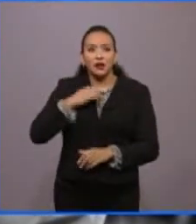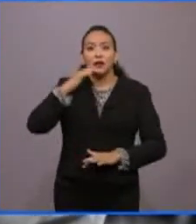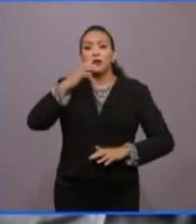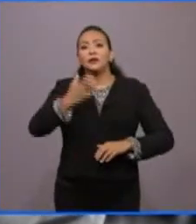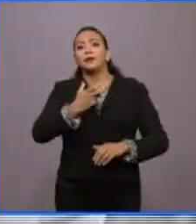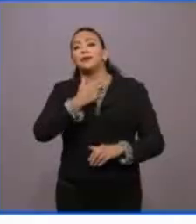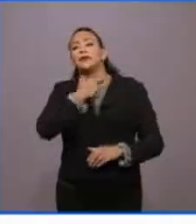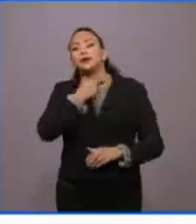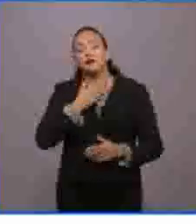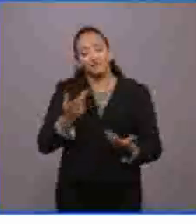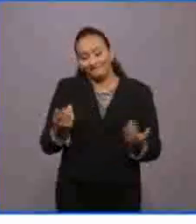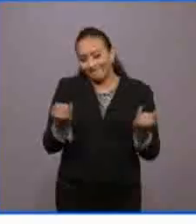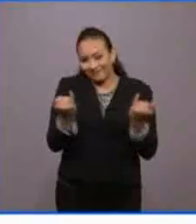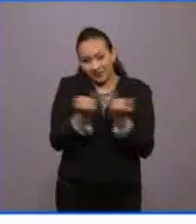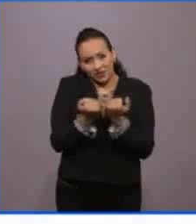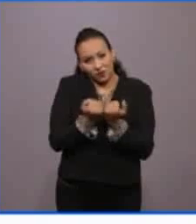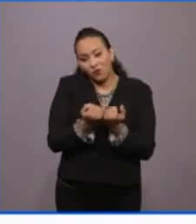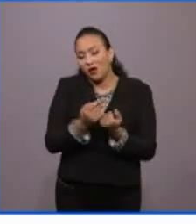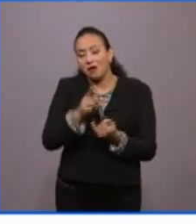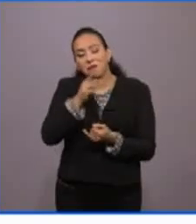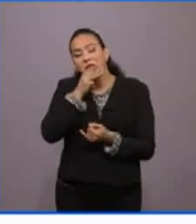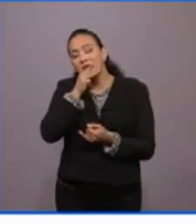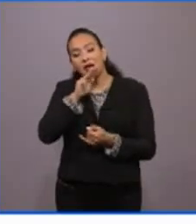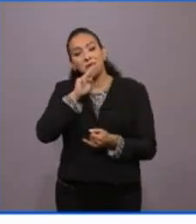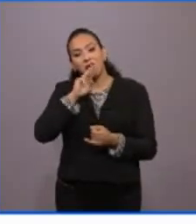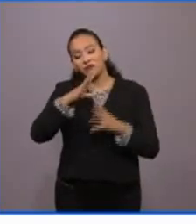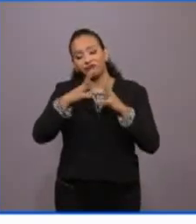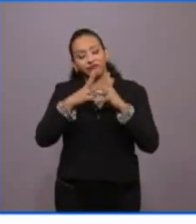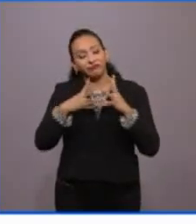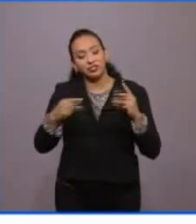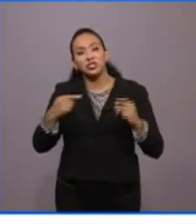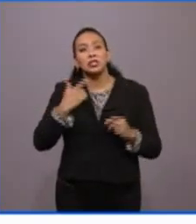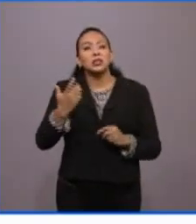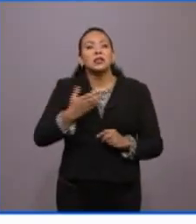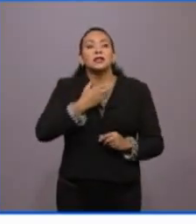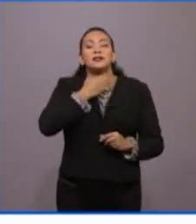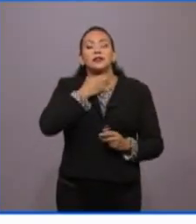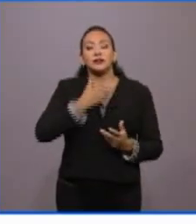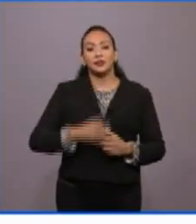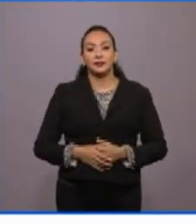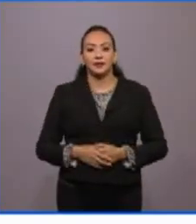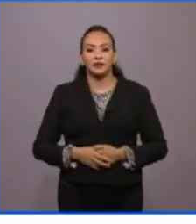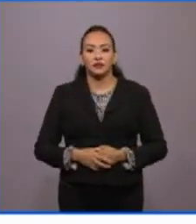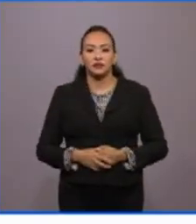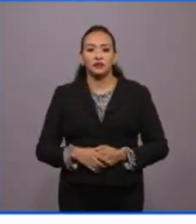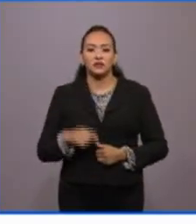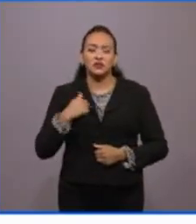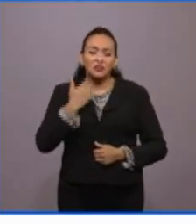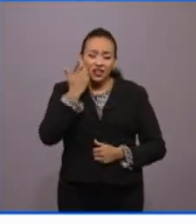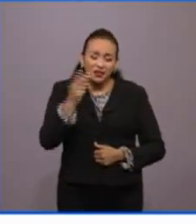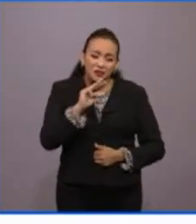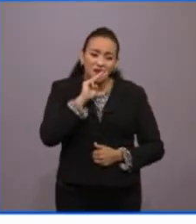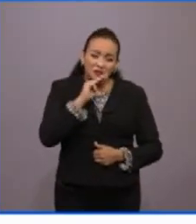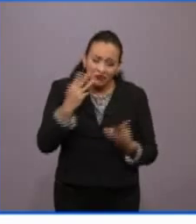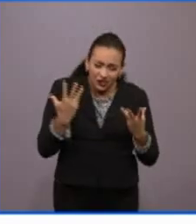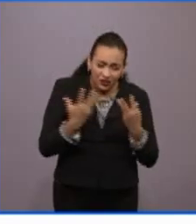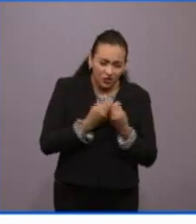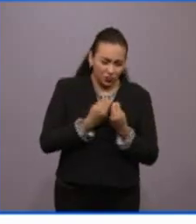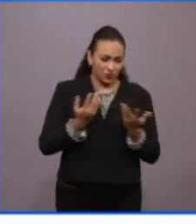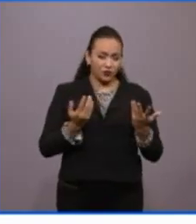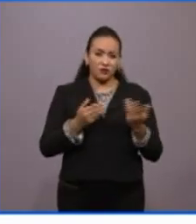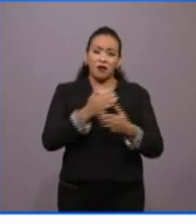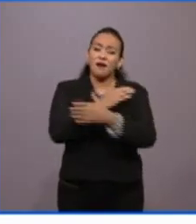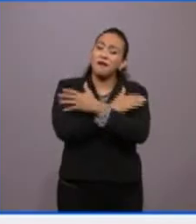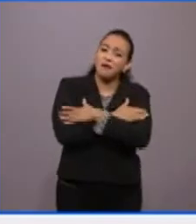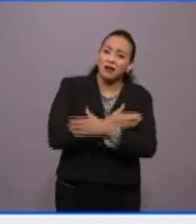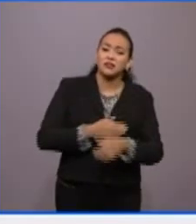porque la necesitamos. Yo no me he sentido cuidada en este tiempo, no al 100%. Nunca ha faltado alguien que cubra las necesidades básicas, pero